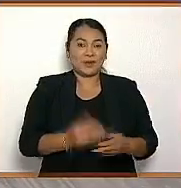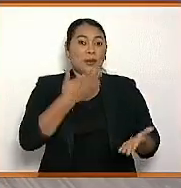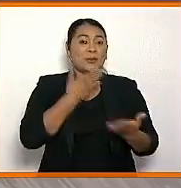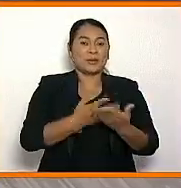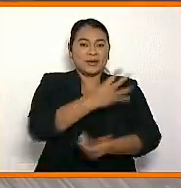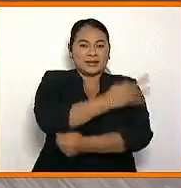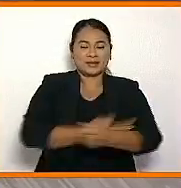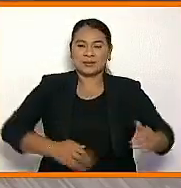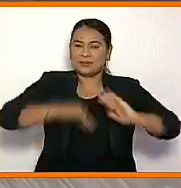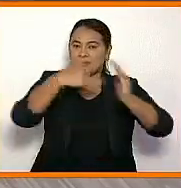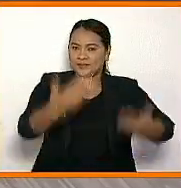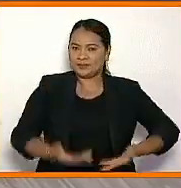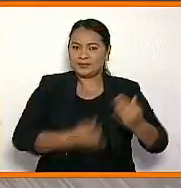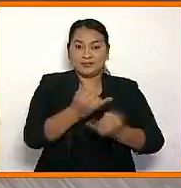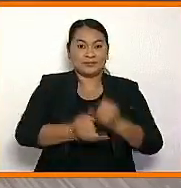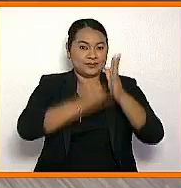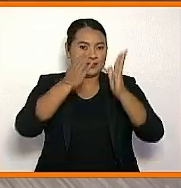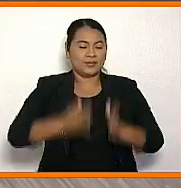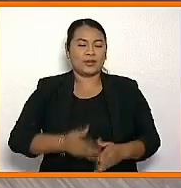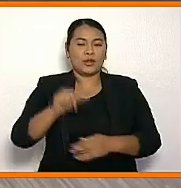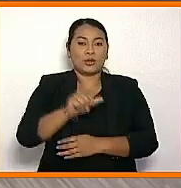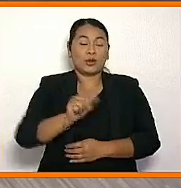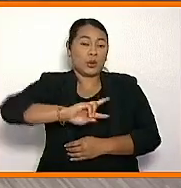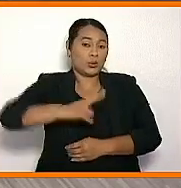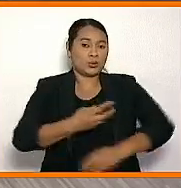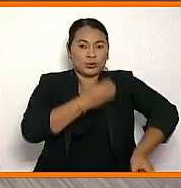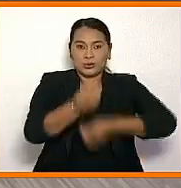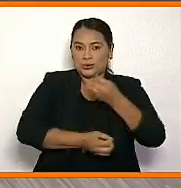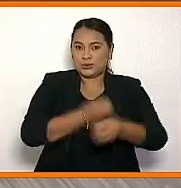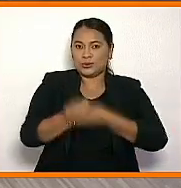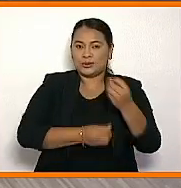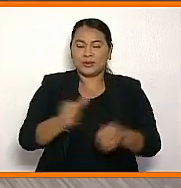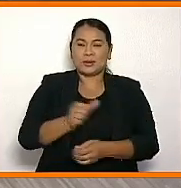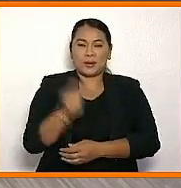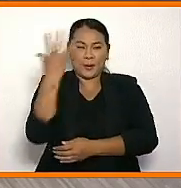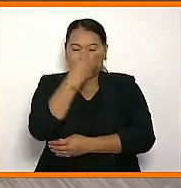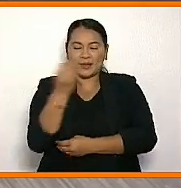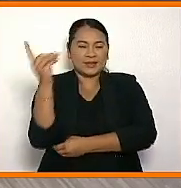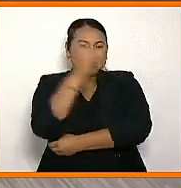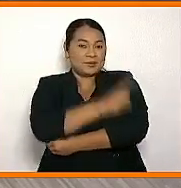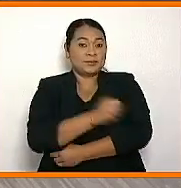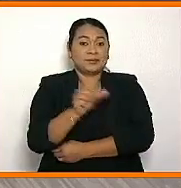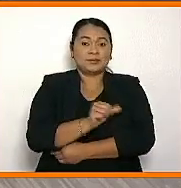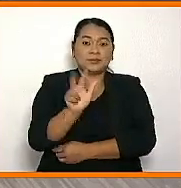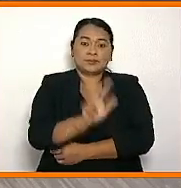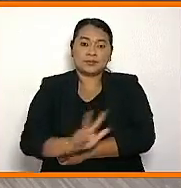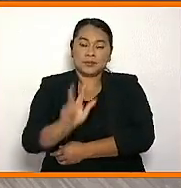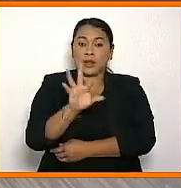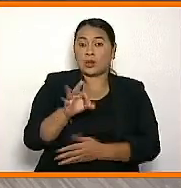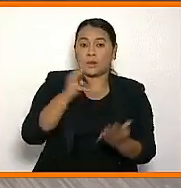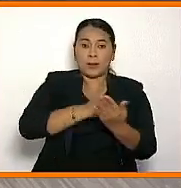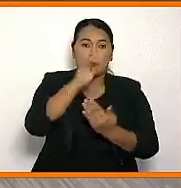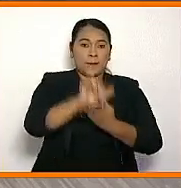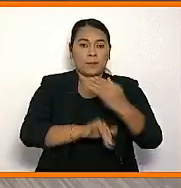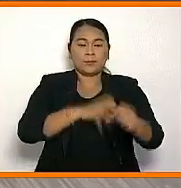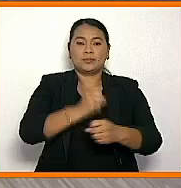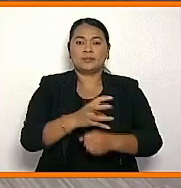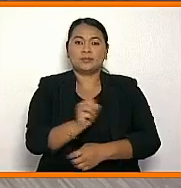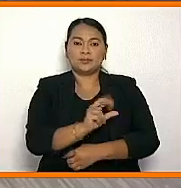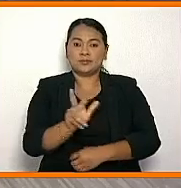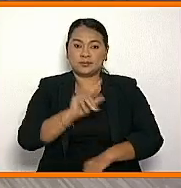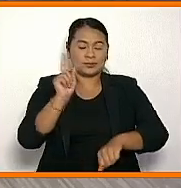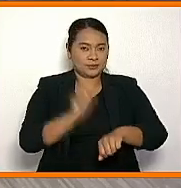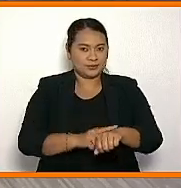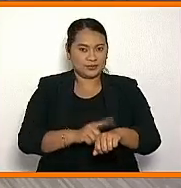Buenas tardes y bienvenidos jugadores a nuestro segundo sorteo en este lindo día de hoy, martes 9 de mayo del año 2023. Cuando el